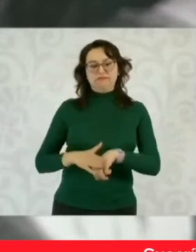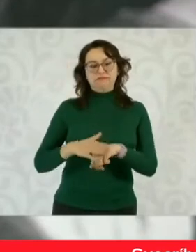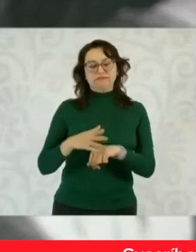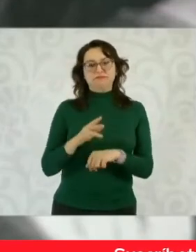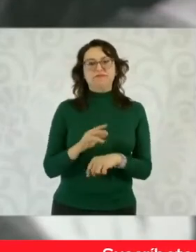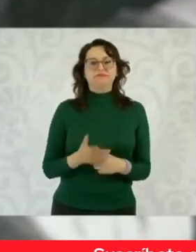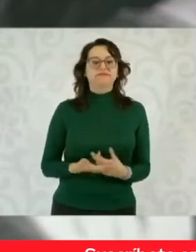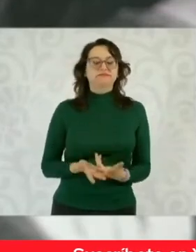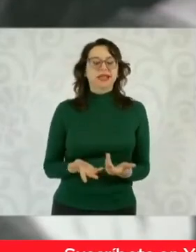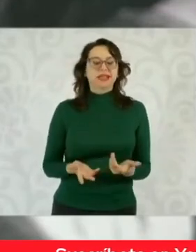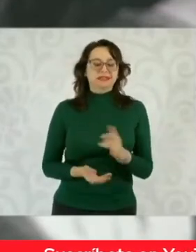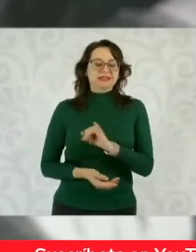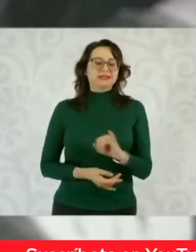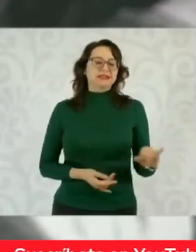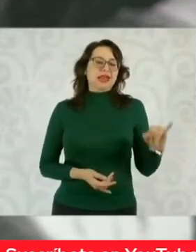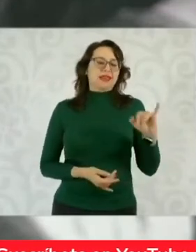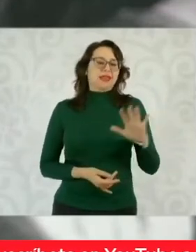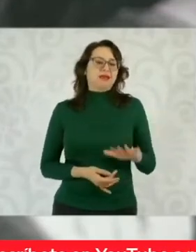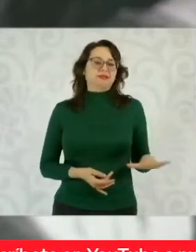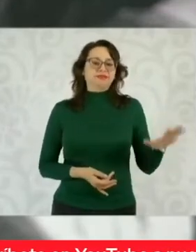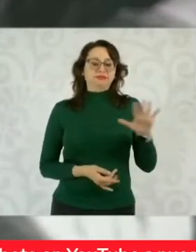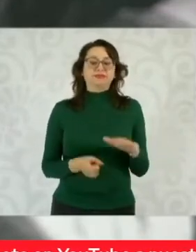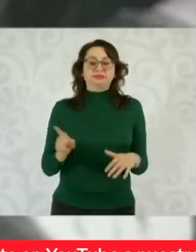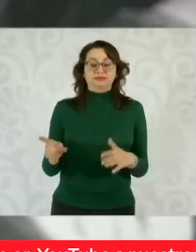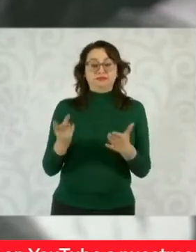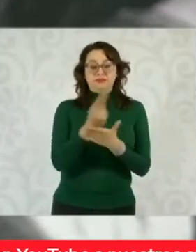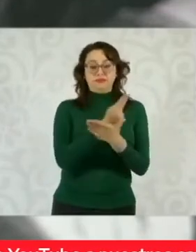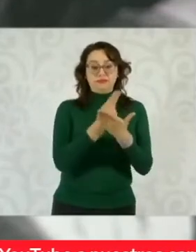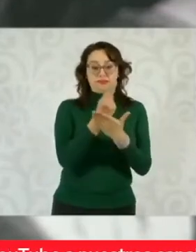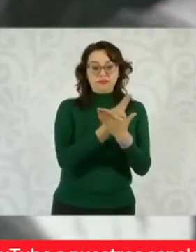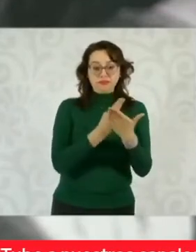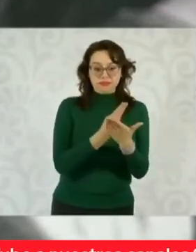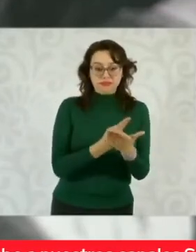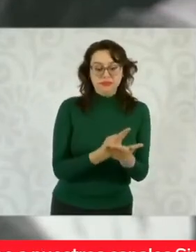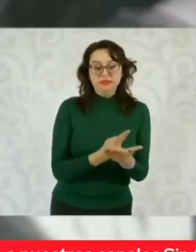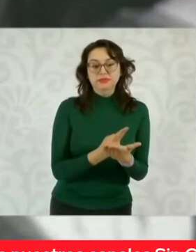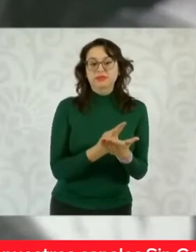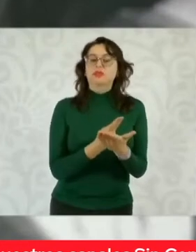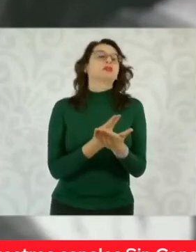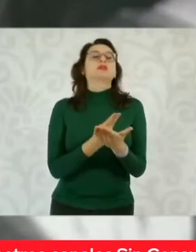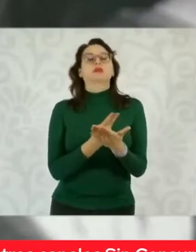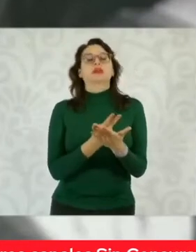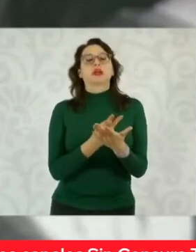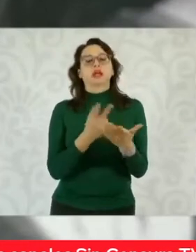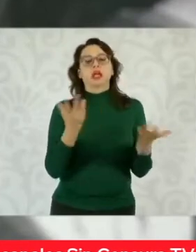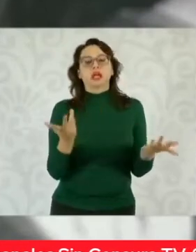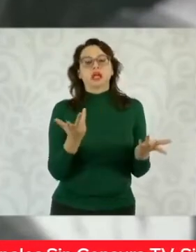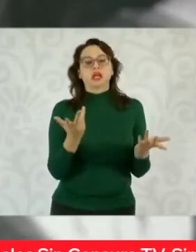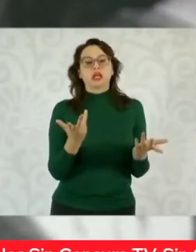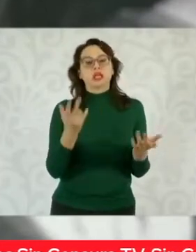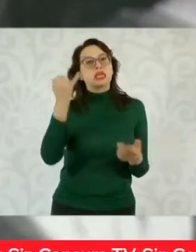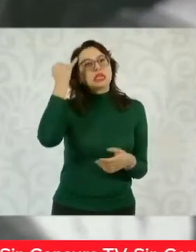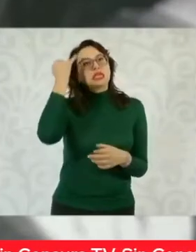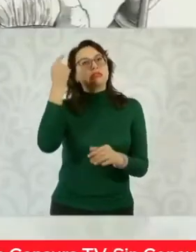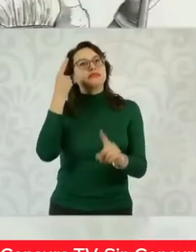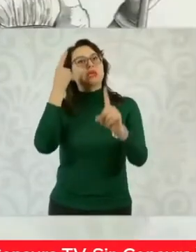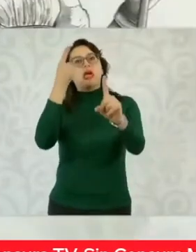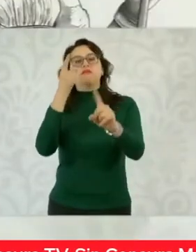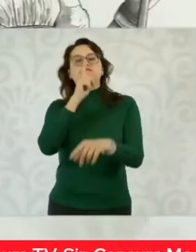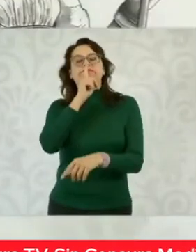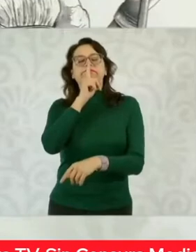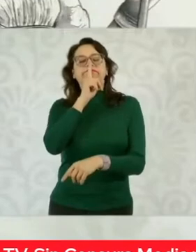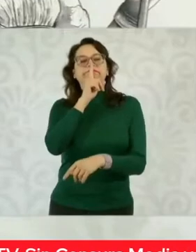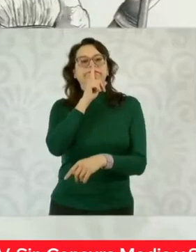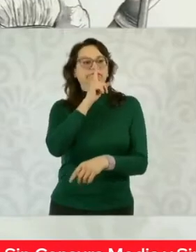México. Rini fue una documentalista de tinta y papel que no buscaba crear las representaciones de un ideal, sino capturar